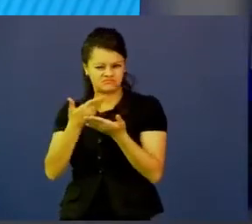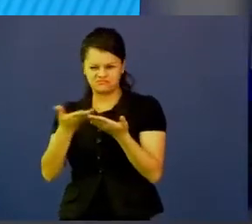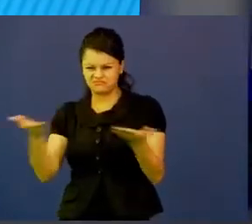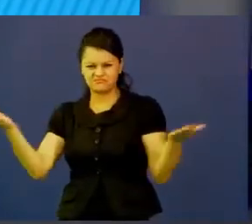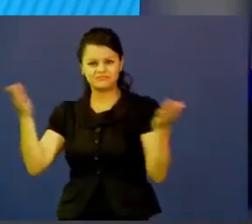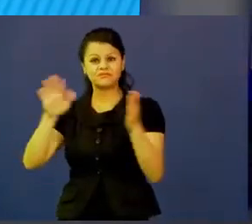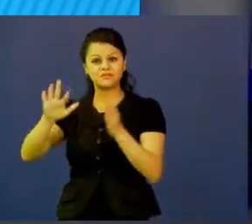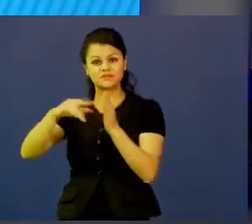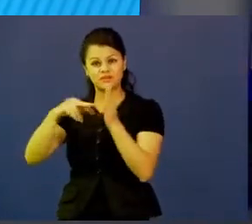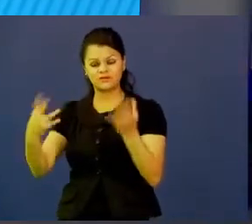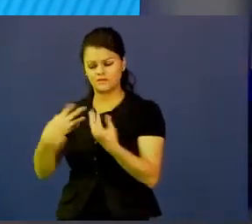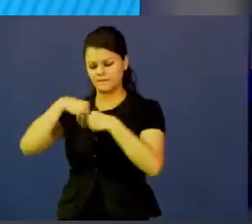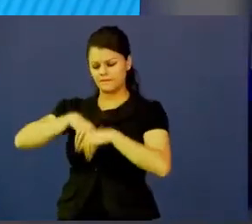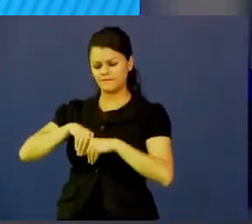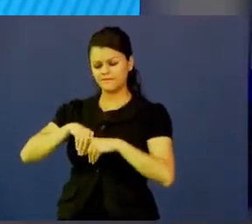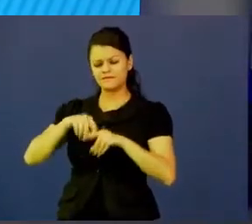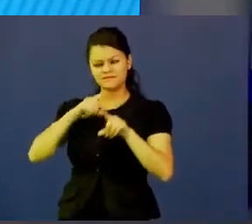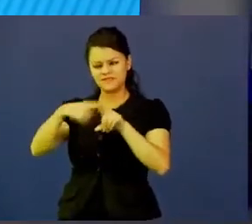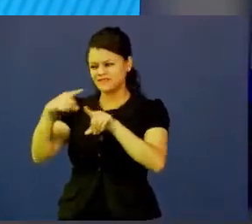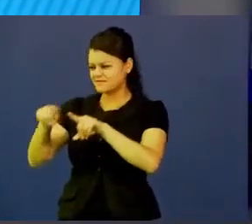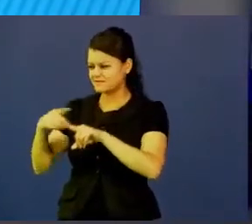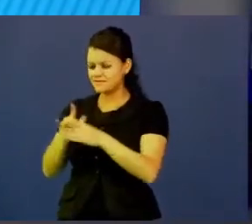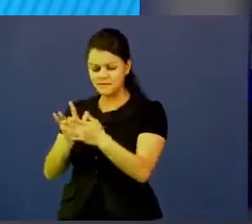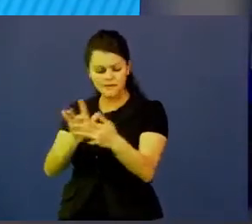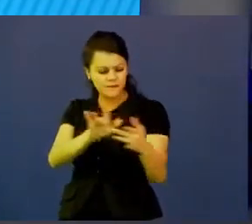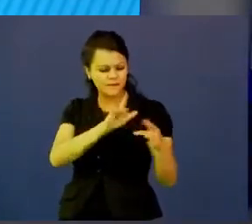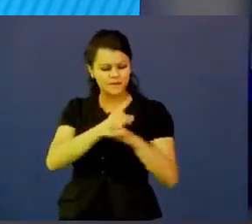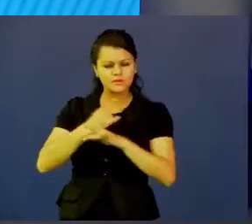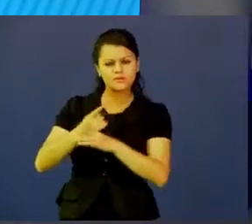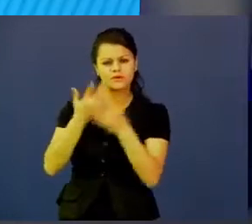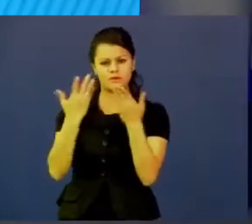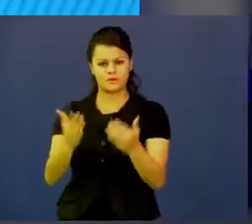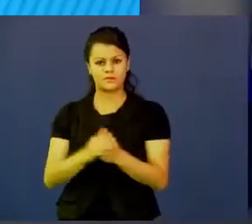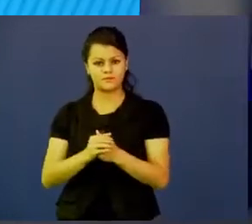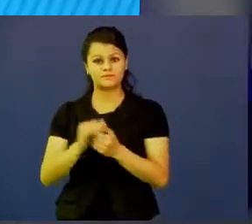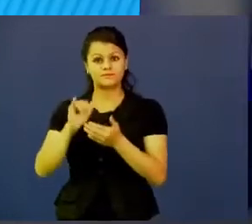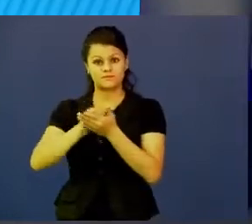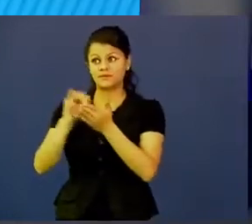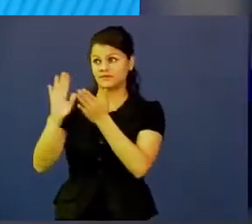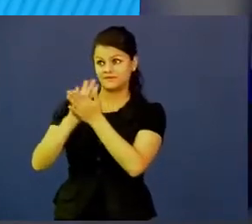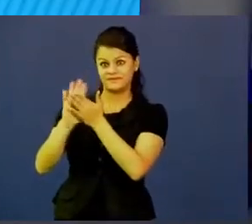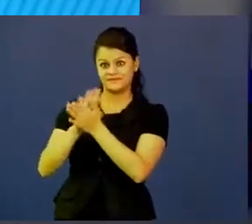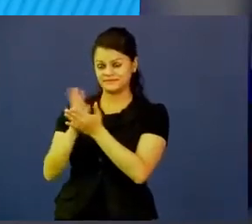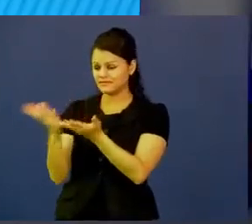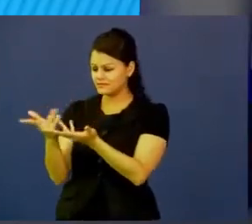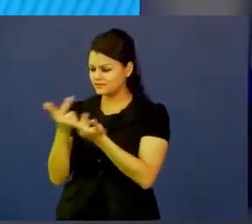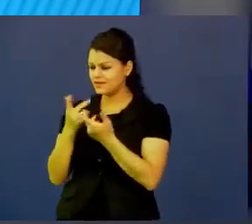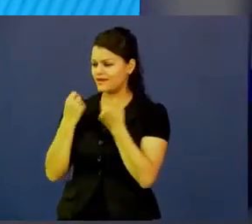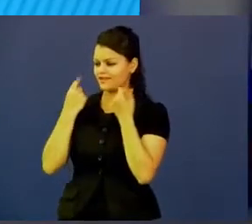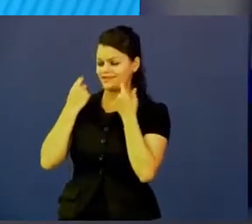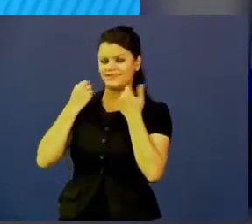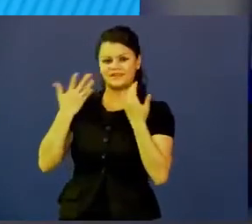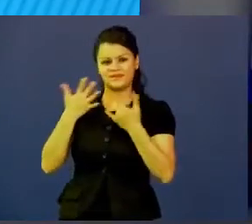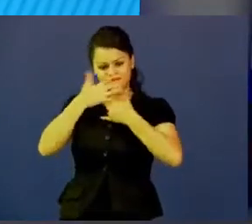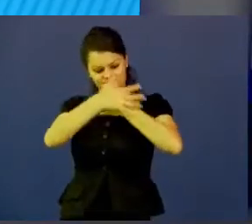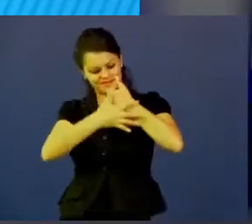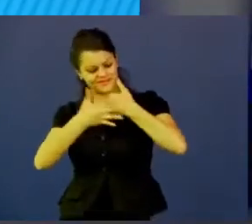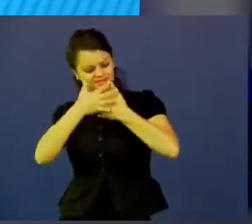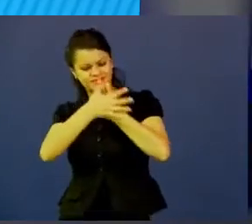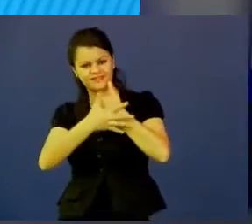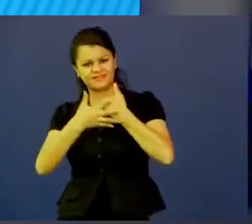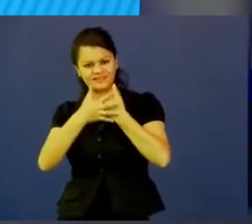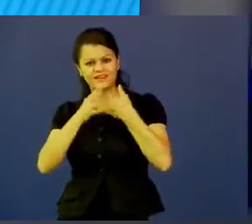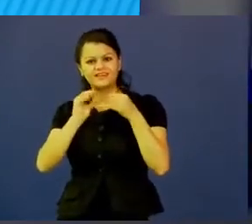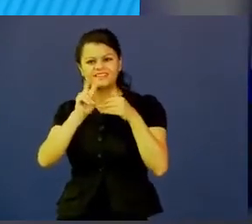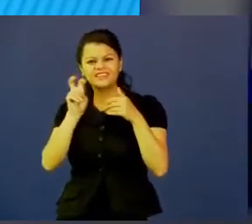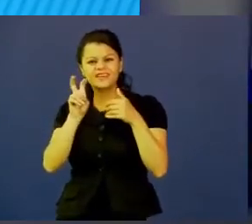diferencial. Y esos datos además nos empiezan a indicar el croquis de Colombia, cómo está siendo nuestro país configurado con